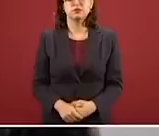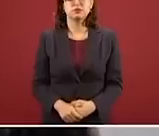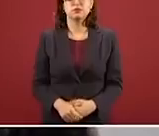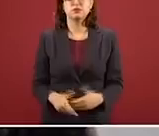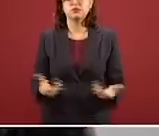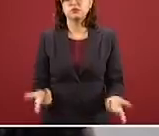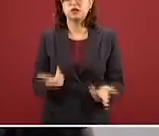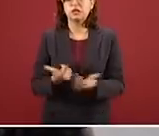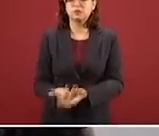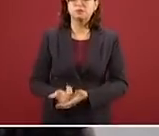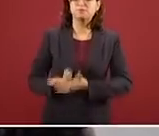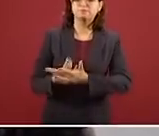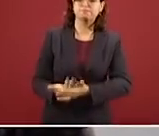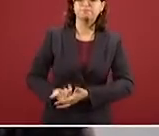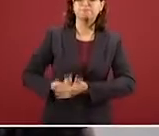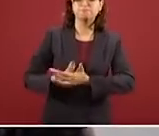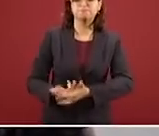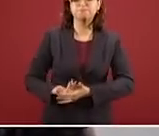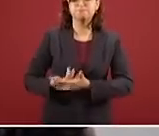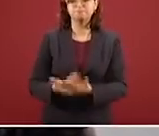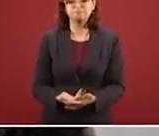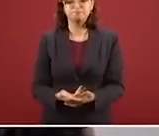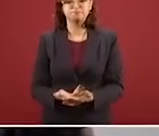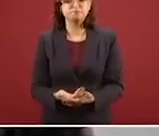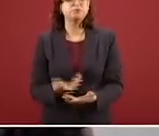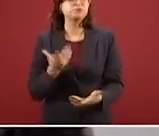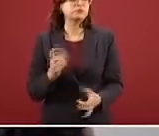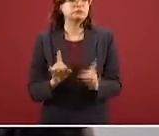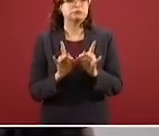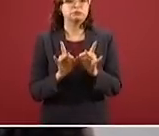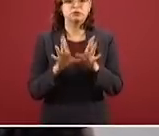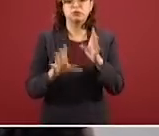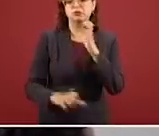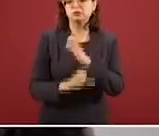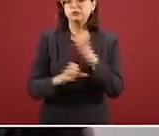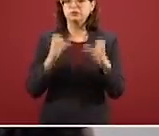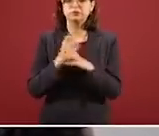en espera de que se aclaren muchas cosas.